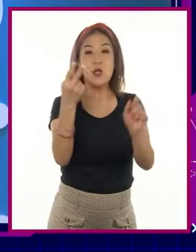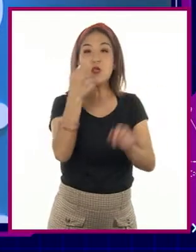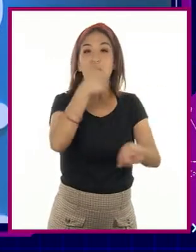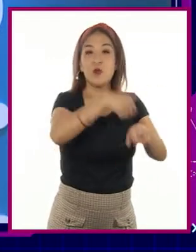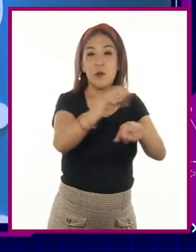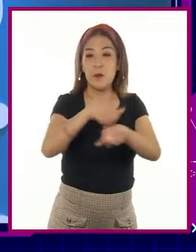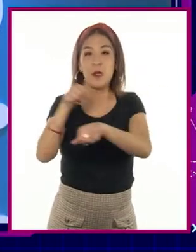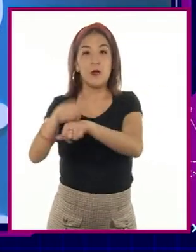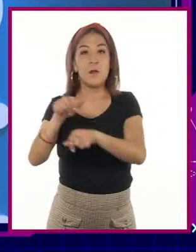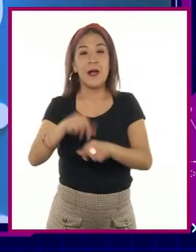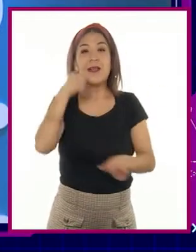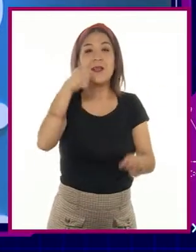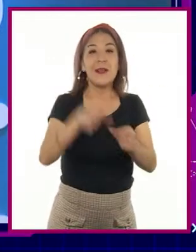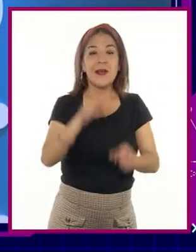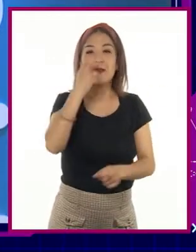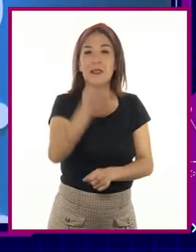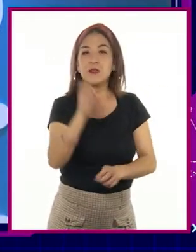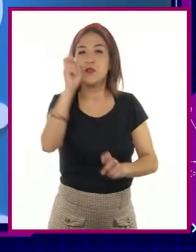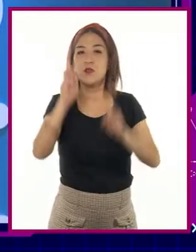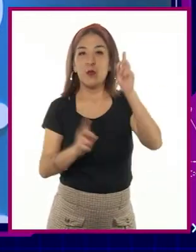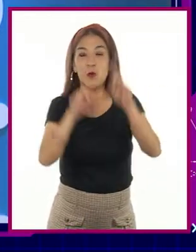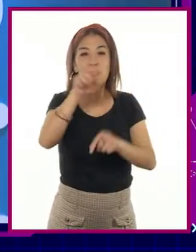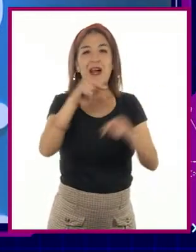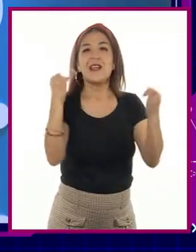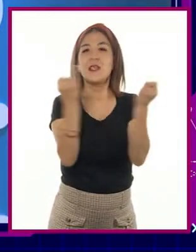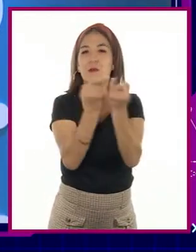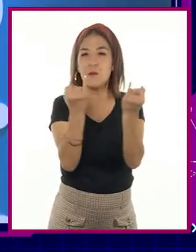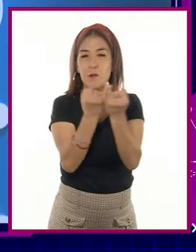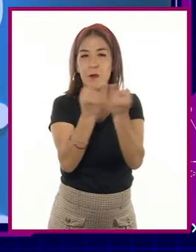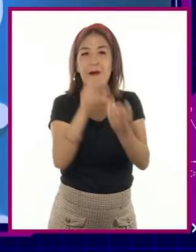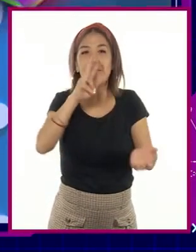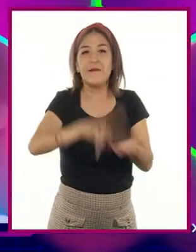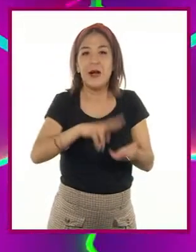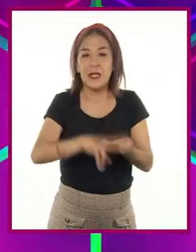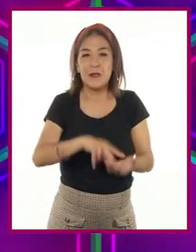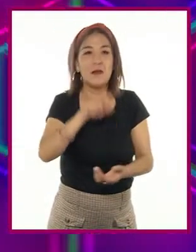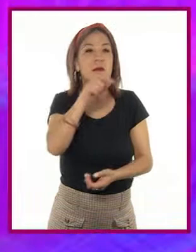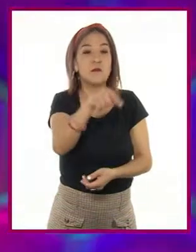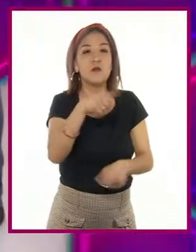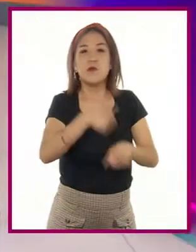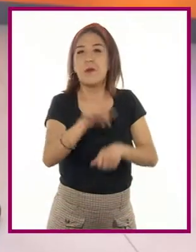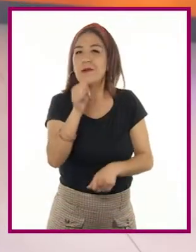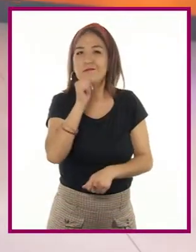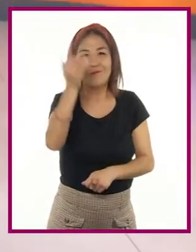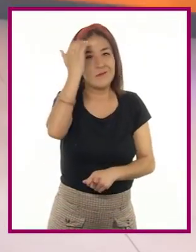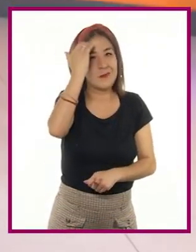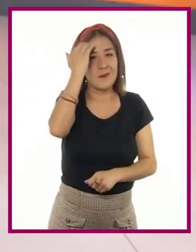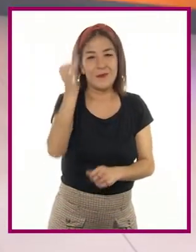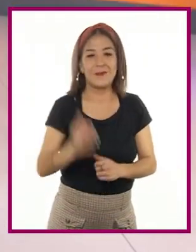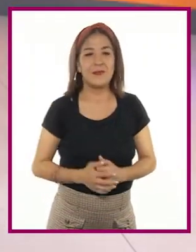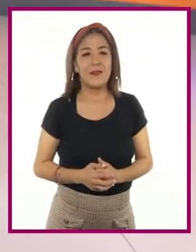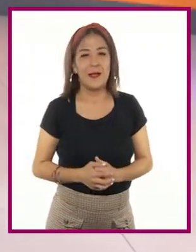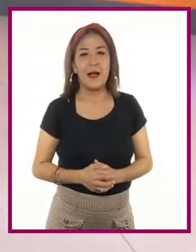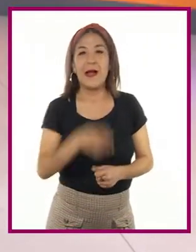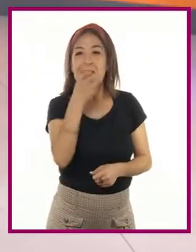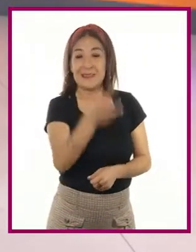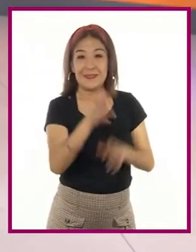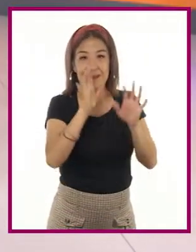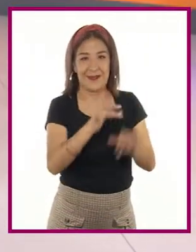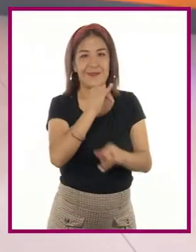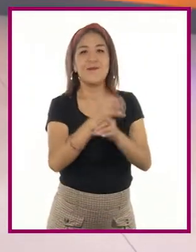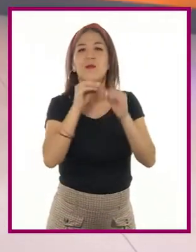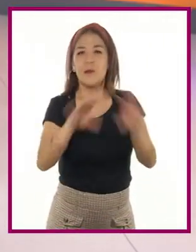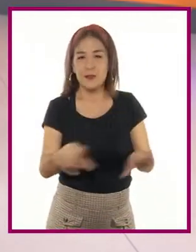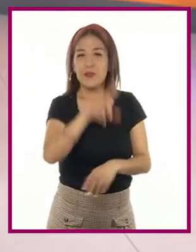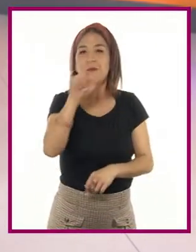1 + literales llamadas incógnitas es decir una cantidad desconocida ya teniendo esta información